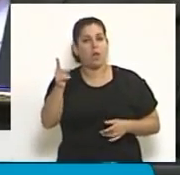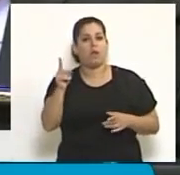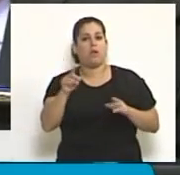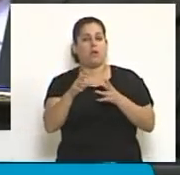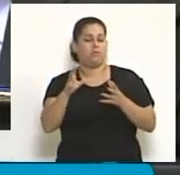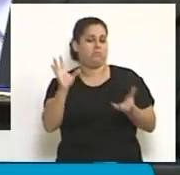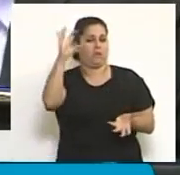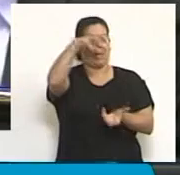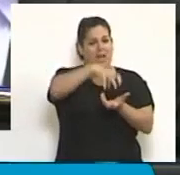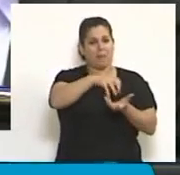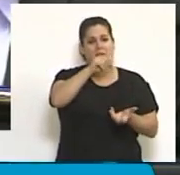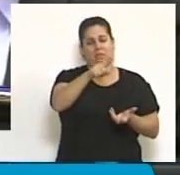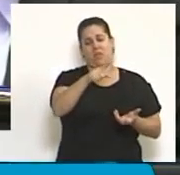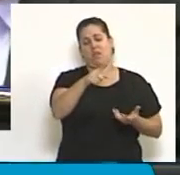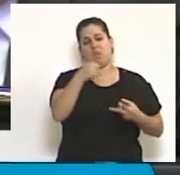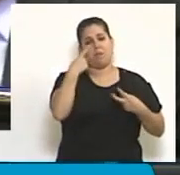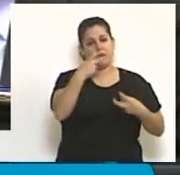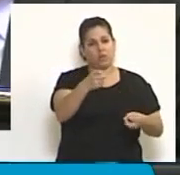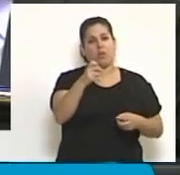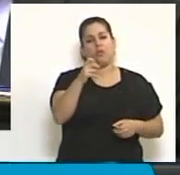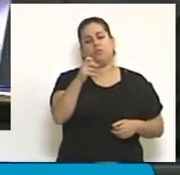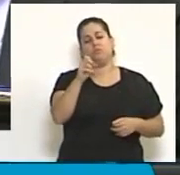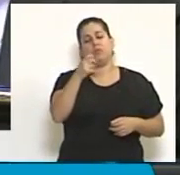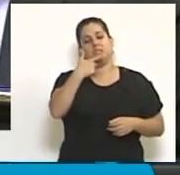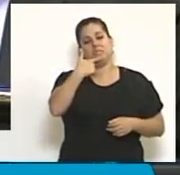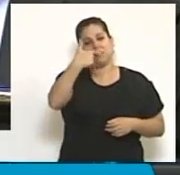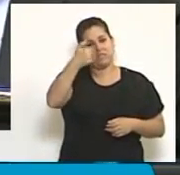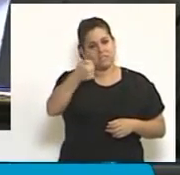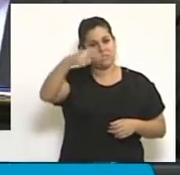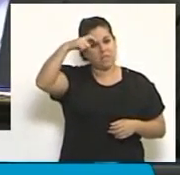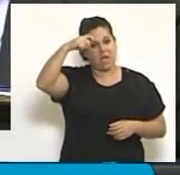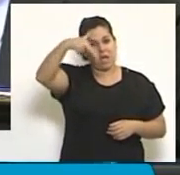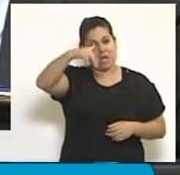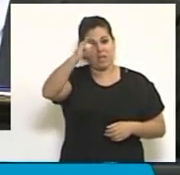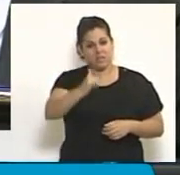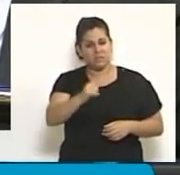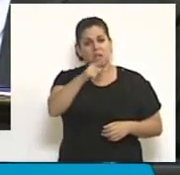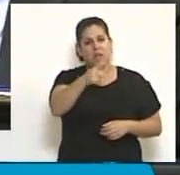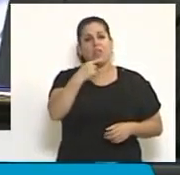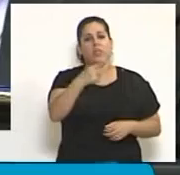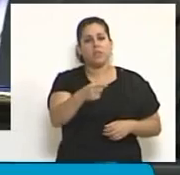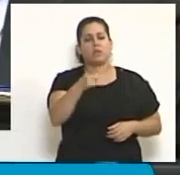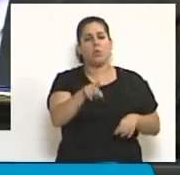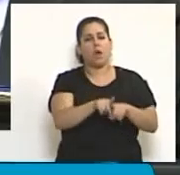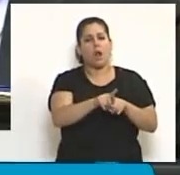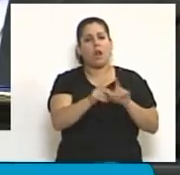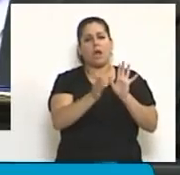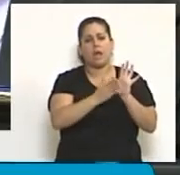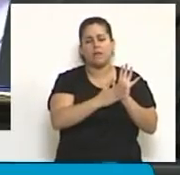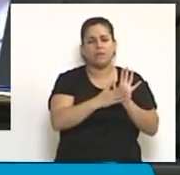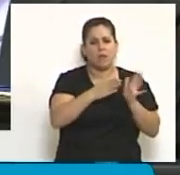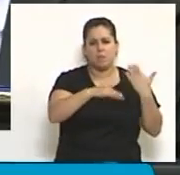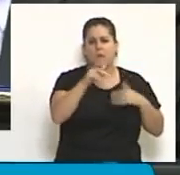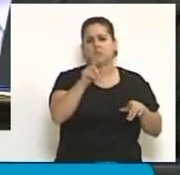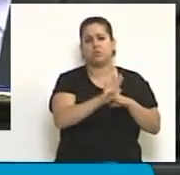de Apelaciones en lo Criminal, Ricardo Sáenz, la misma remueve la mayor garantía que tienen